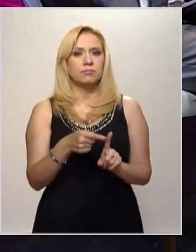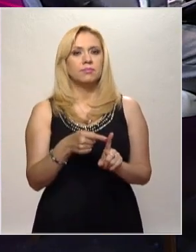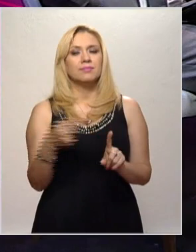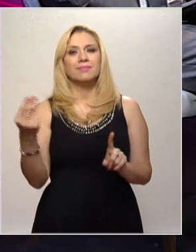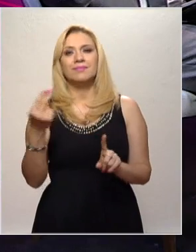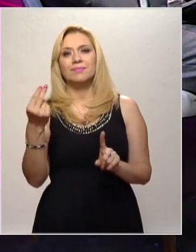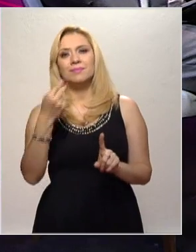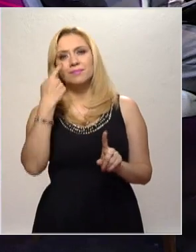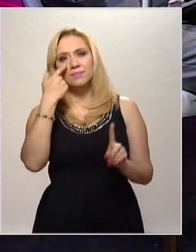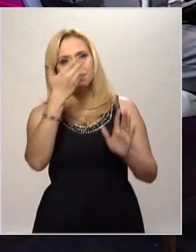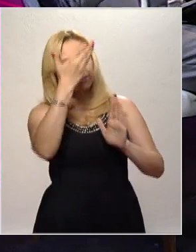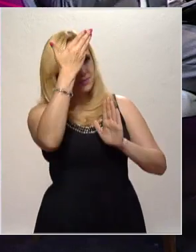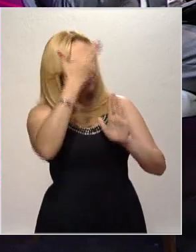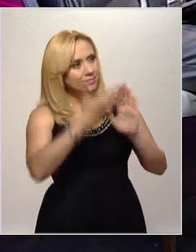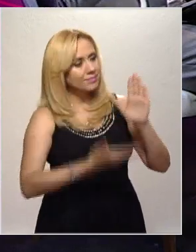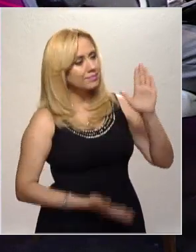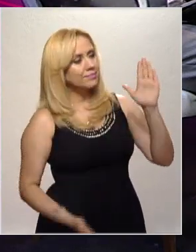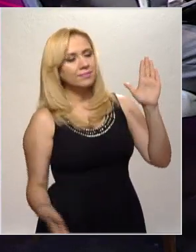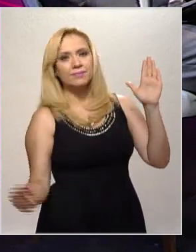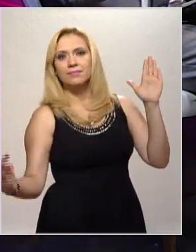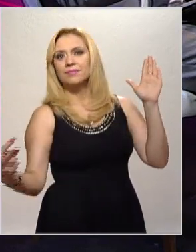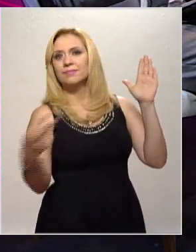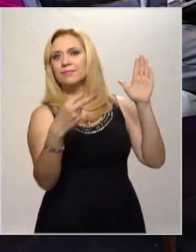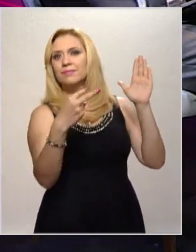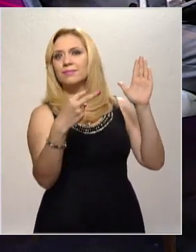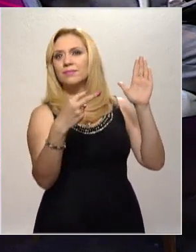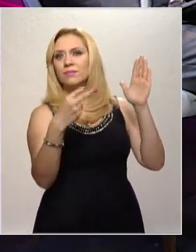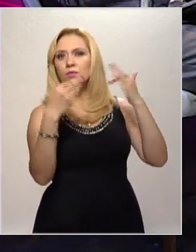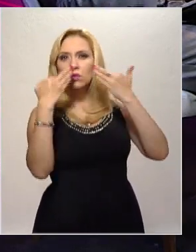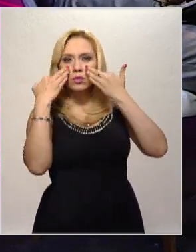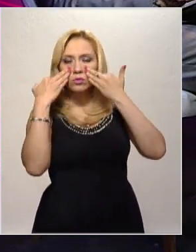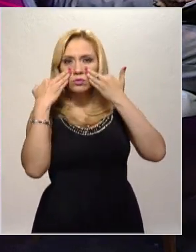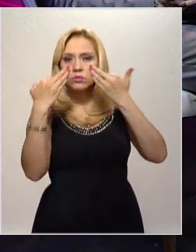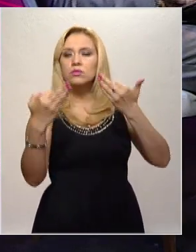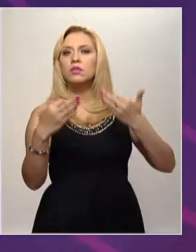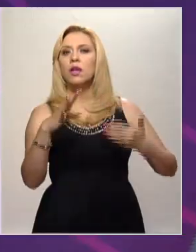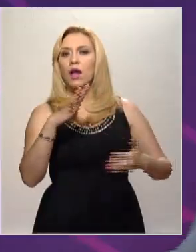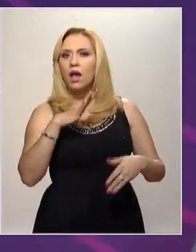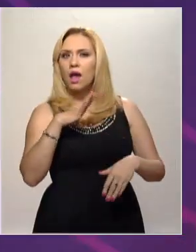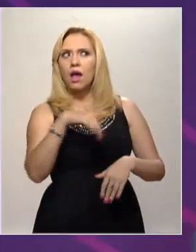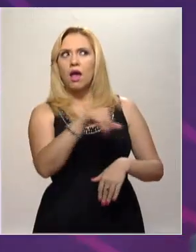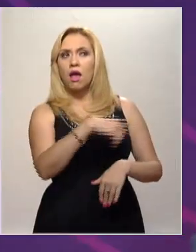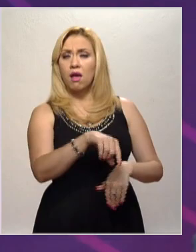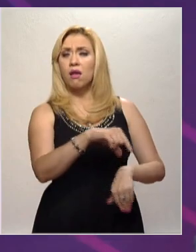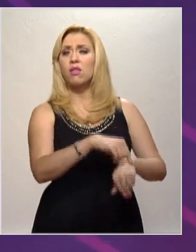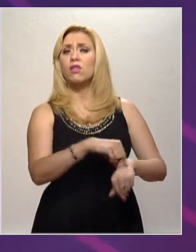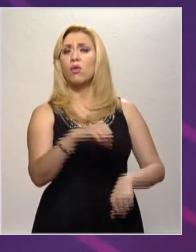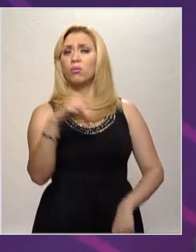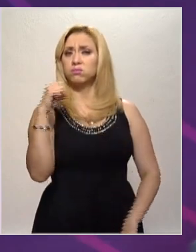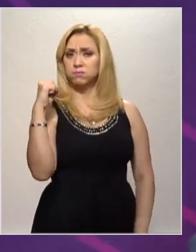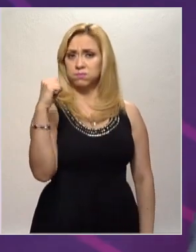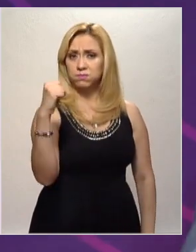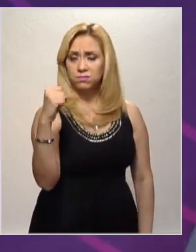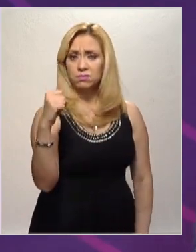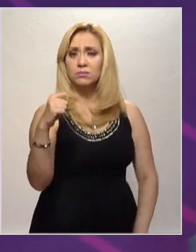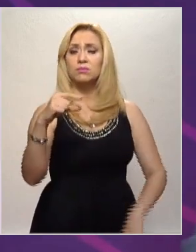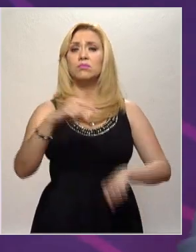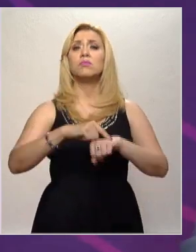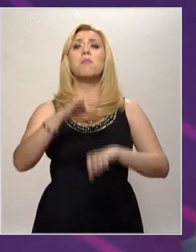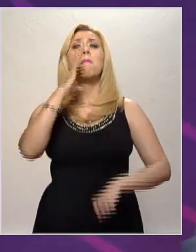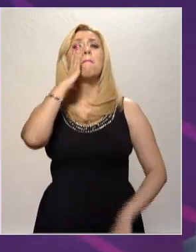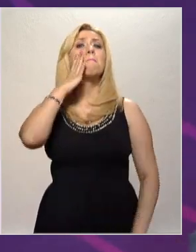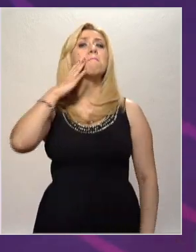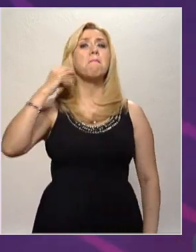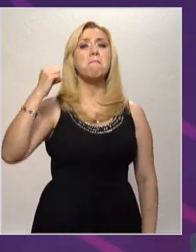Desnudar las asimetrías de poder, hacer evidente que existe un poder médico, que el poder médico es un poder